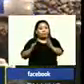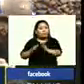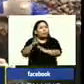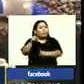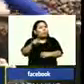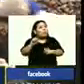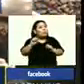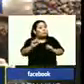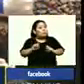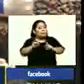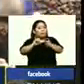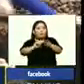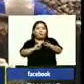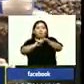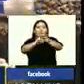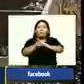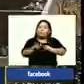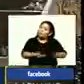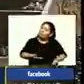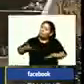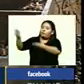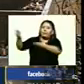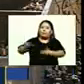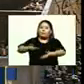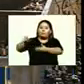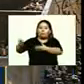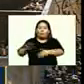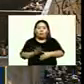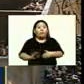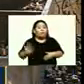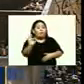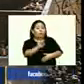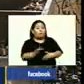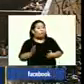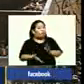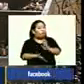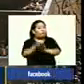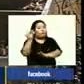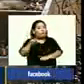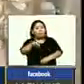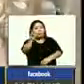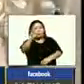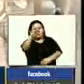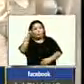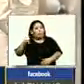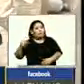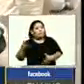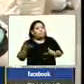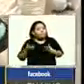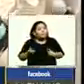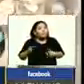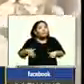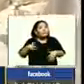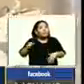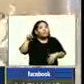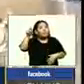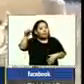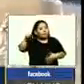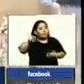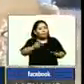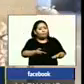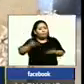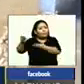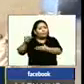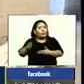convertiría en exportador de un producto con alta demanda a nivel internacional, donde marca presencia